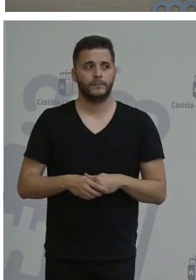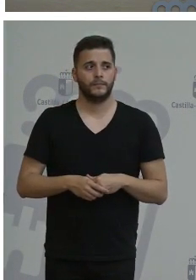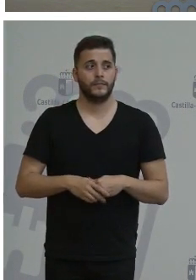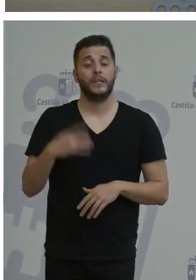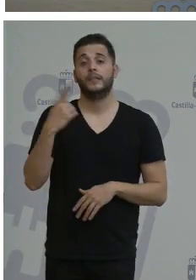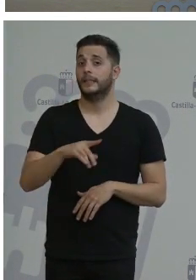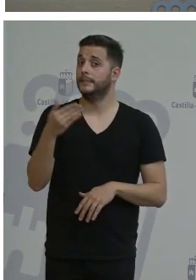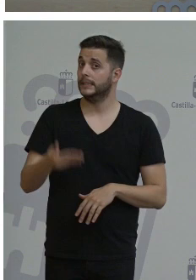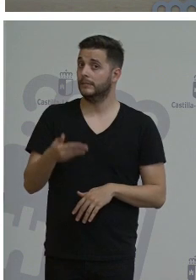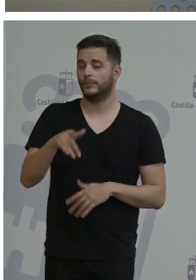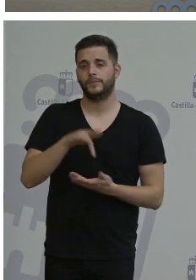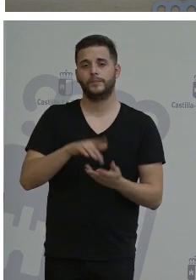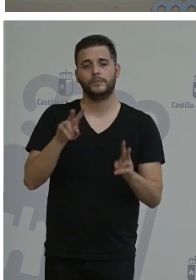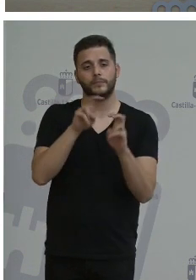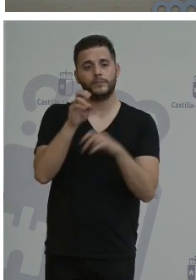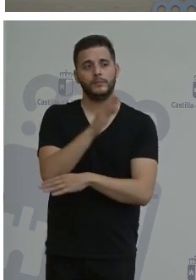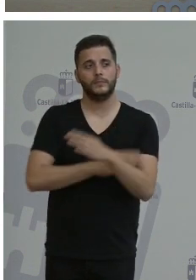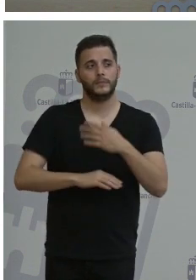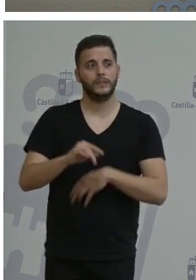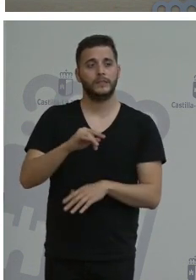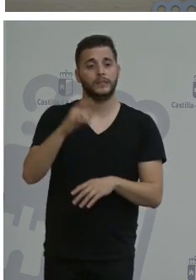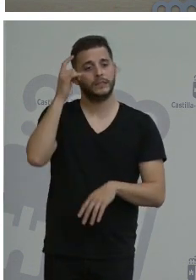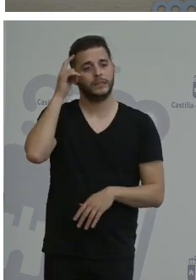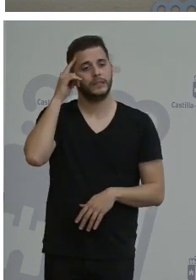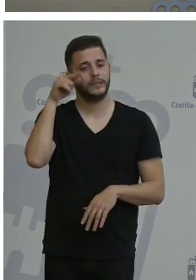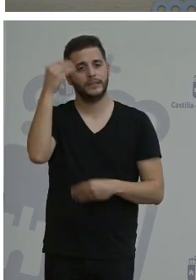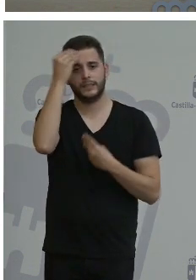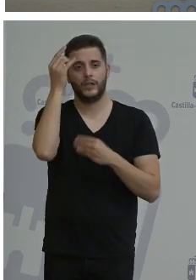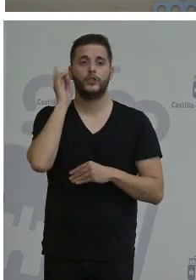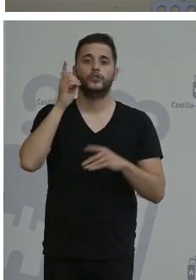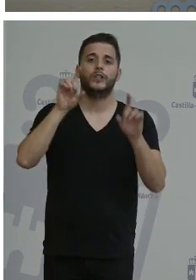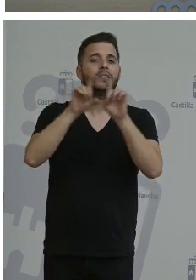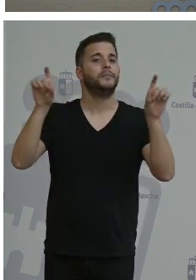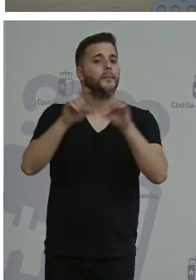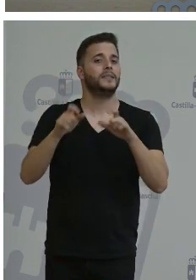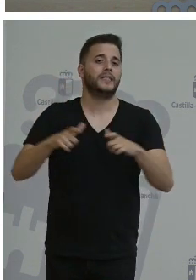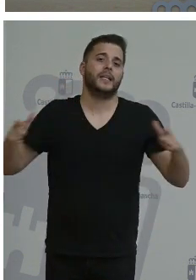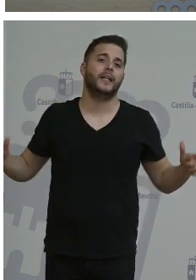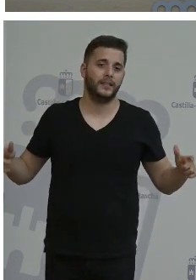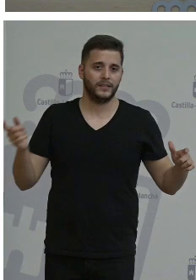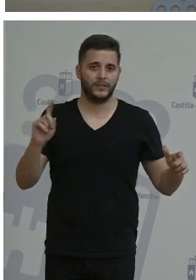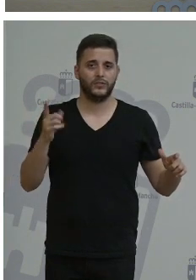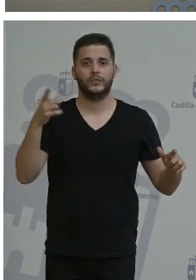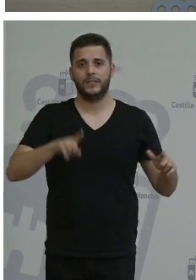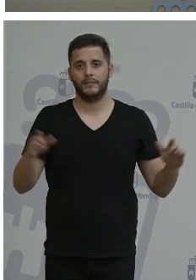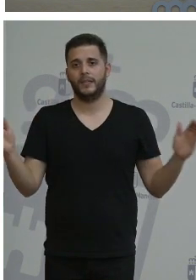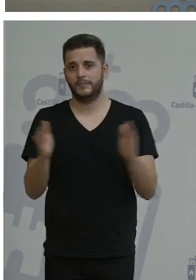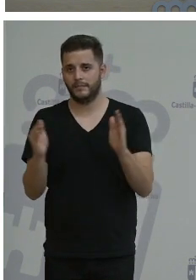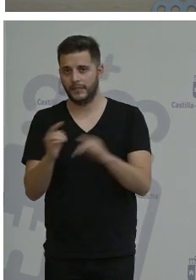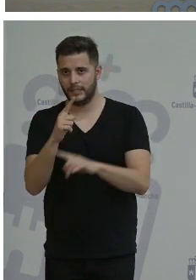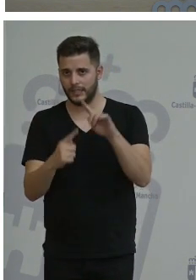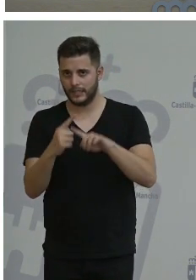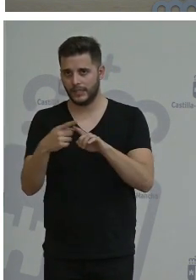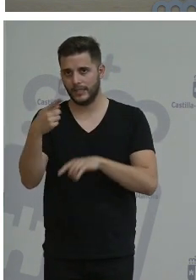conocimiento sobre las personas con discapacidad intelectual no se quede solamente en las grandes empresas, sino que también llegue a las pymes, a las pequeñas y a las